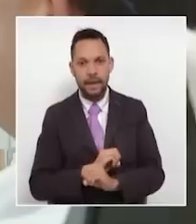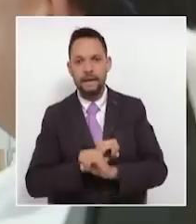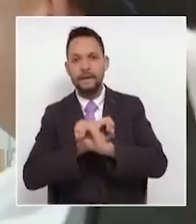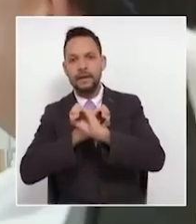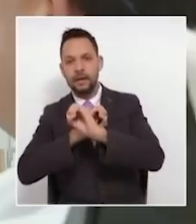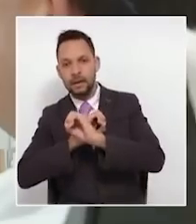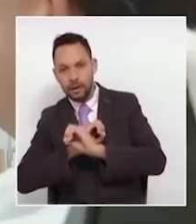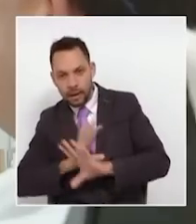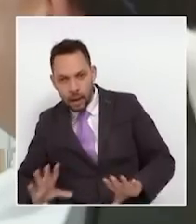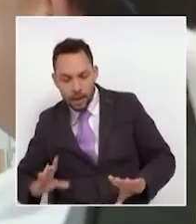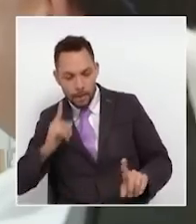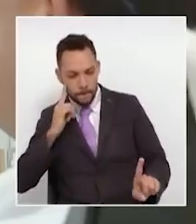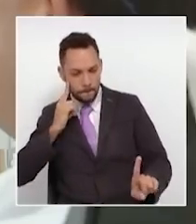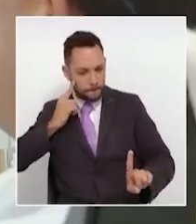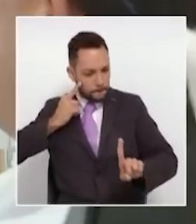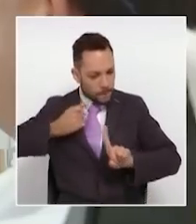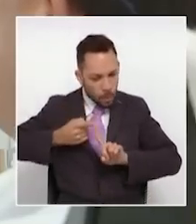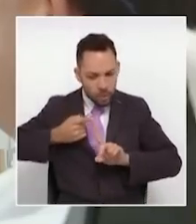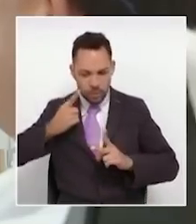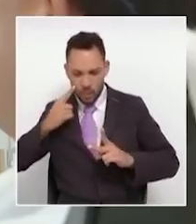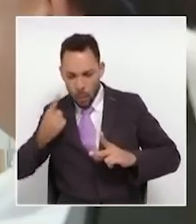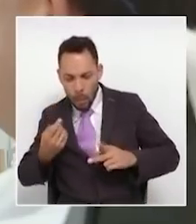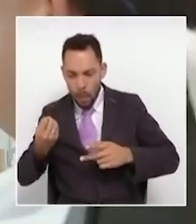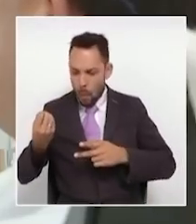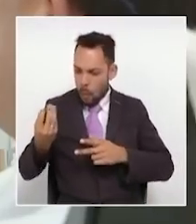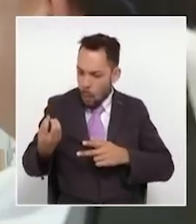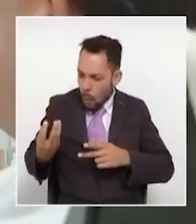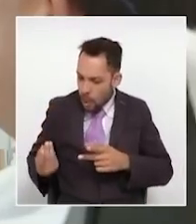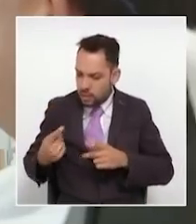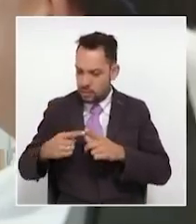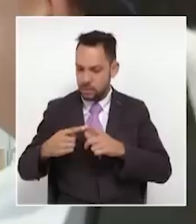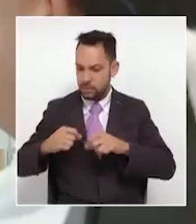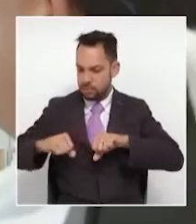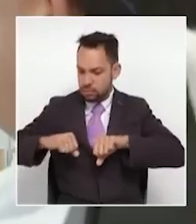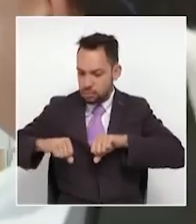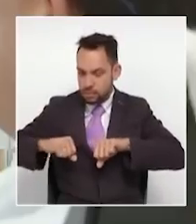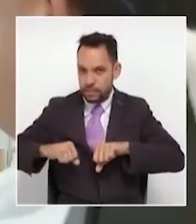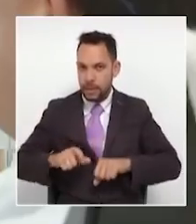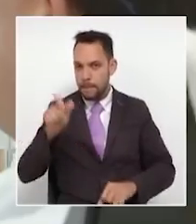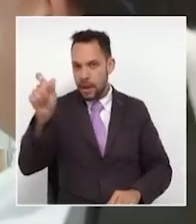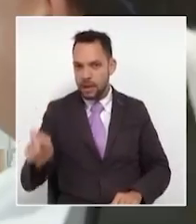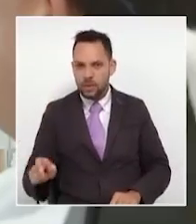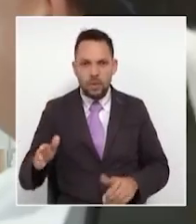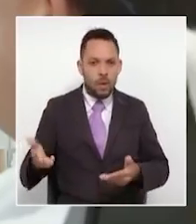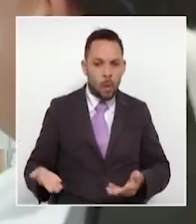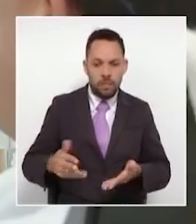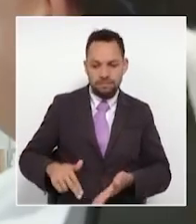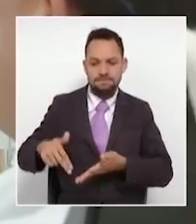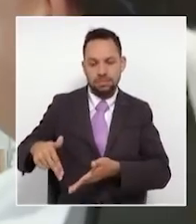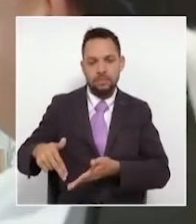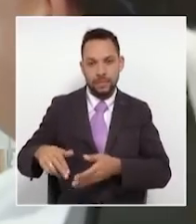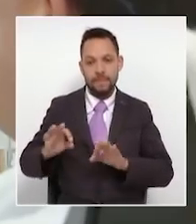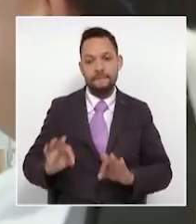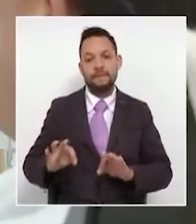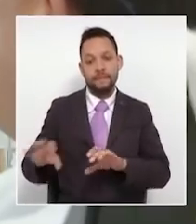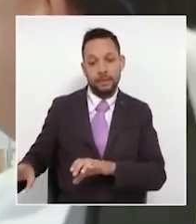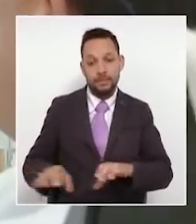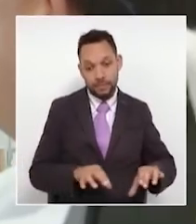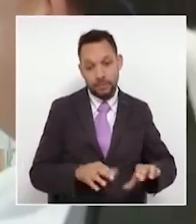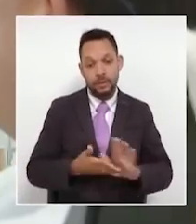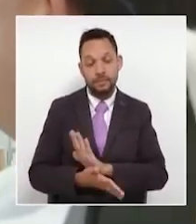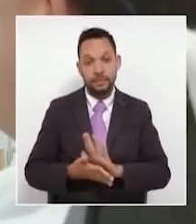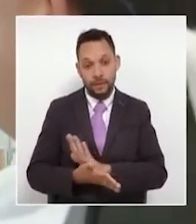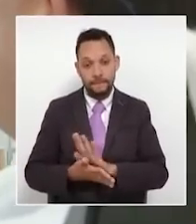objetiva cuantitativa cómo está mejorando el paciente entonces es muy importante